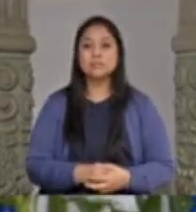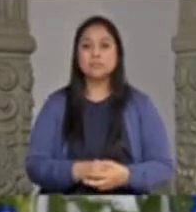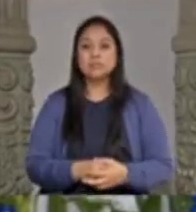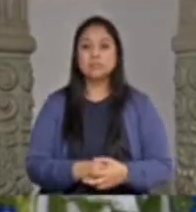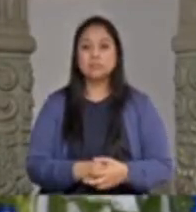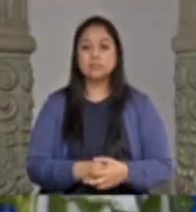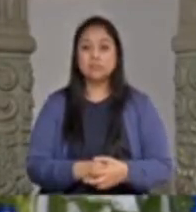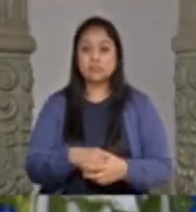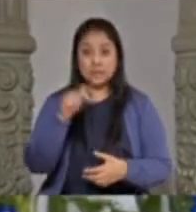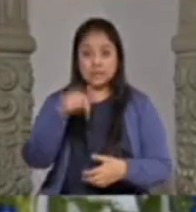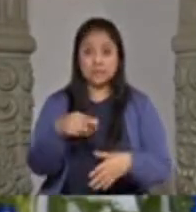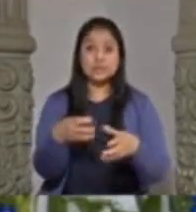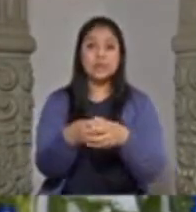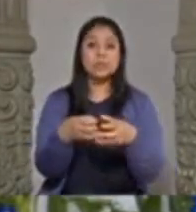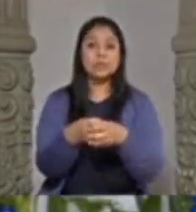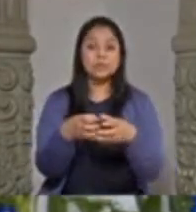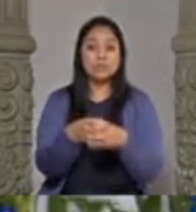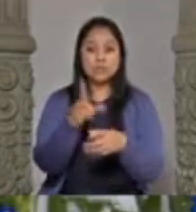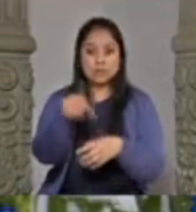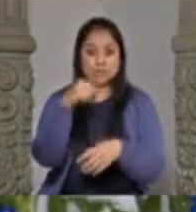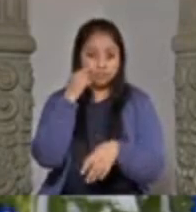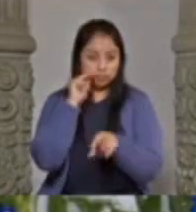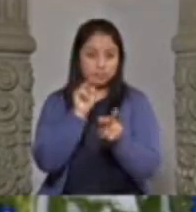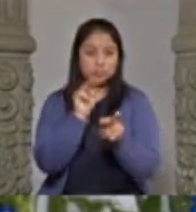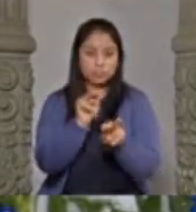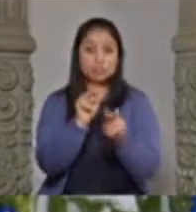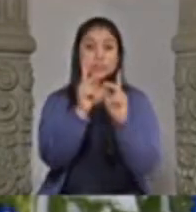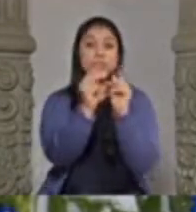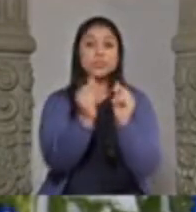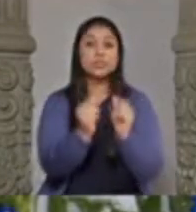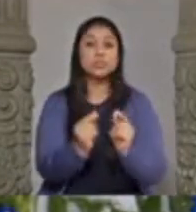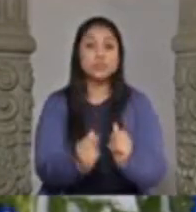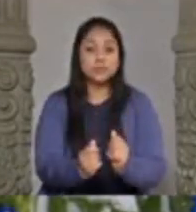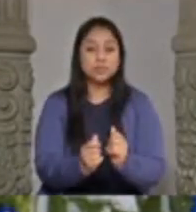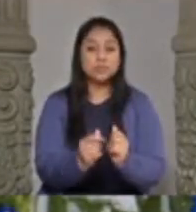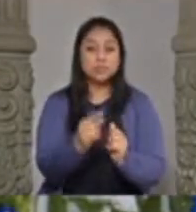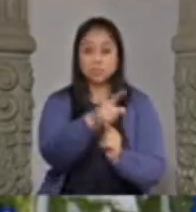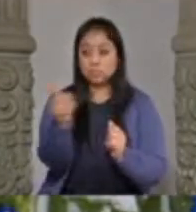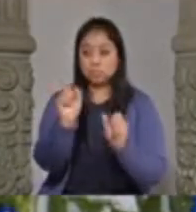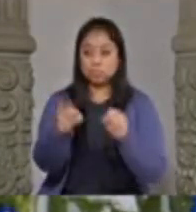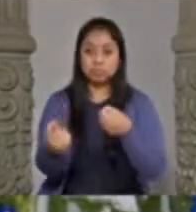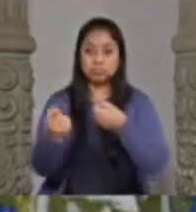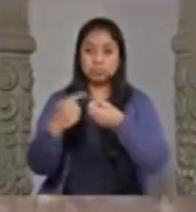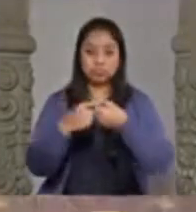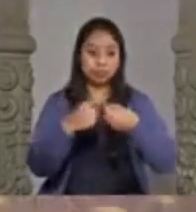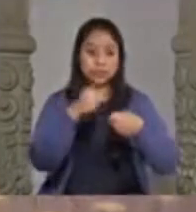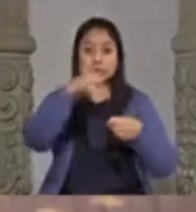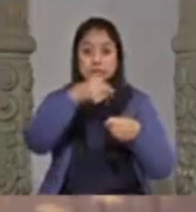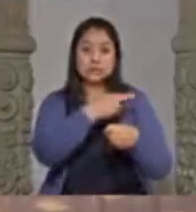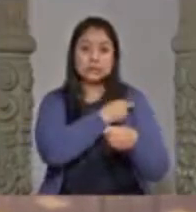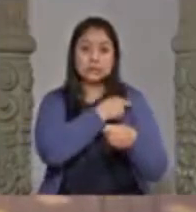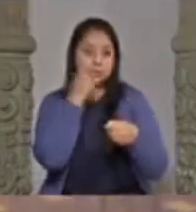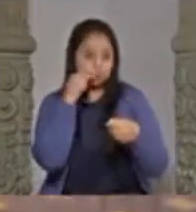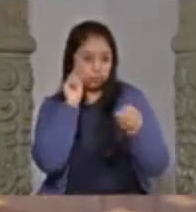Es esa comisión de verificación presupuestaria, de manera tal que podamos, con esos